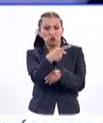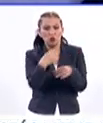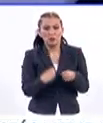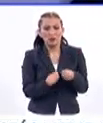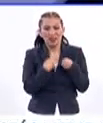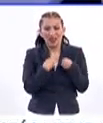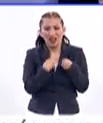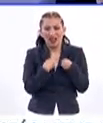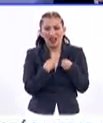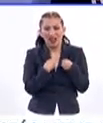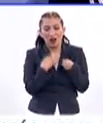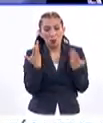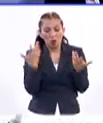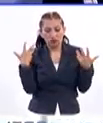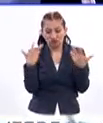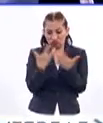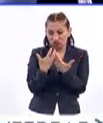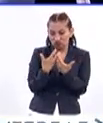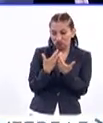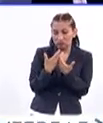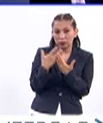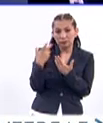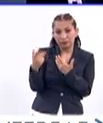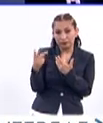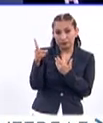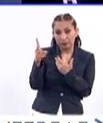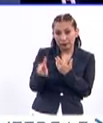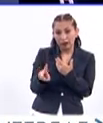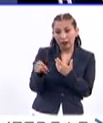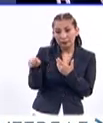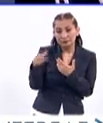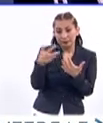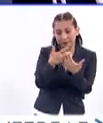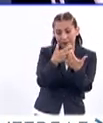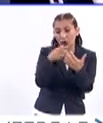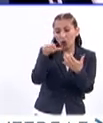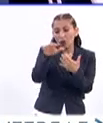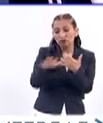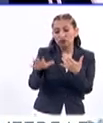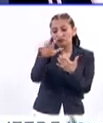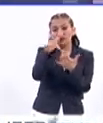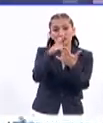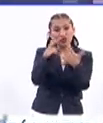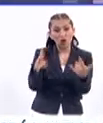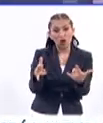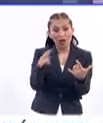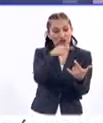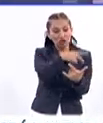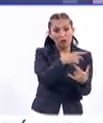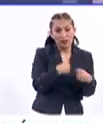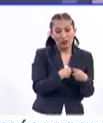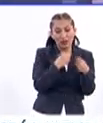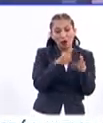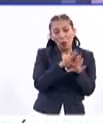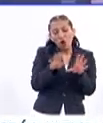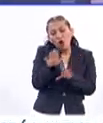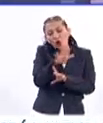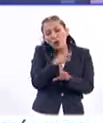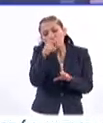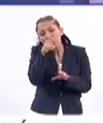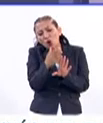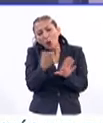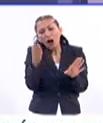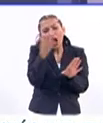autobiográficas que van entrelazadas, verdaderamente entrelazadas con una cuestión histórica de cómo es la situación